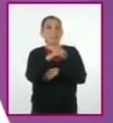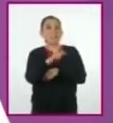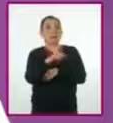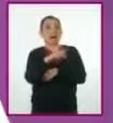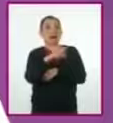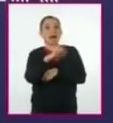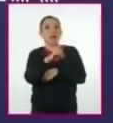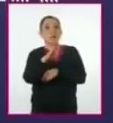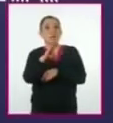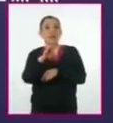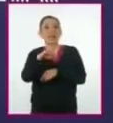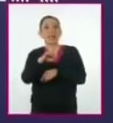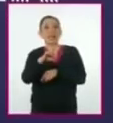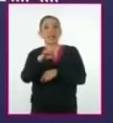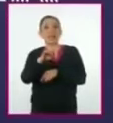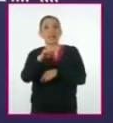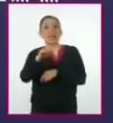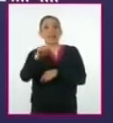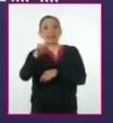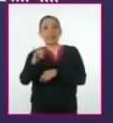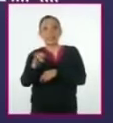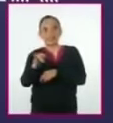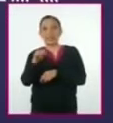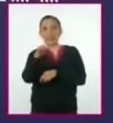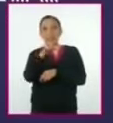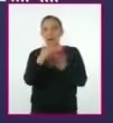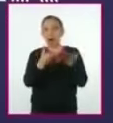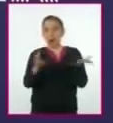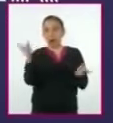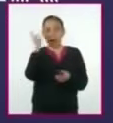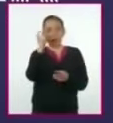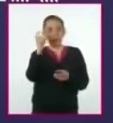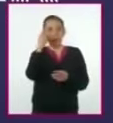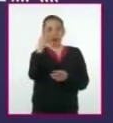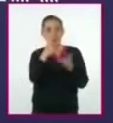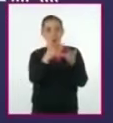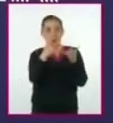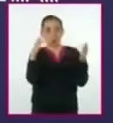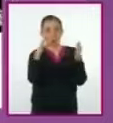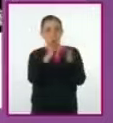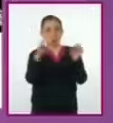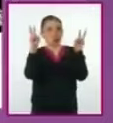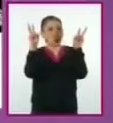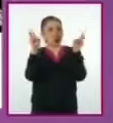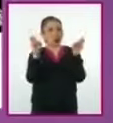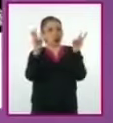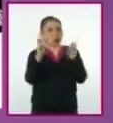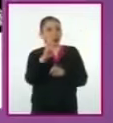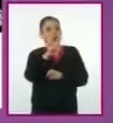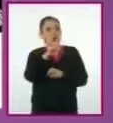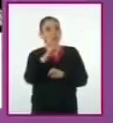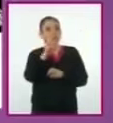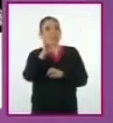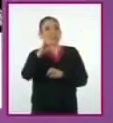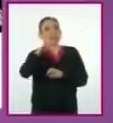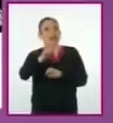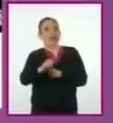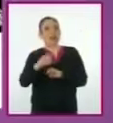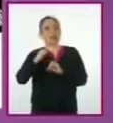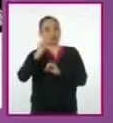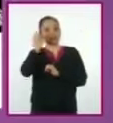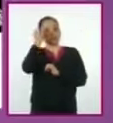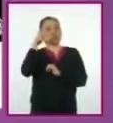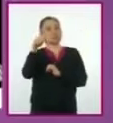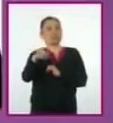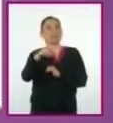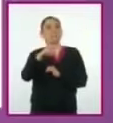Benedetti. Ahora es tiempo de que escuchen el cuento titulado Rutinas, de la autoría